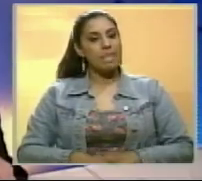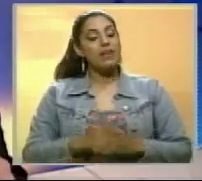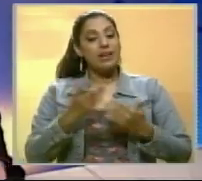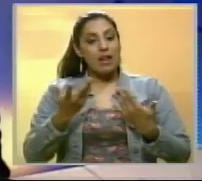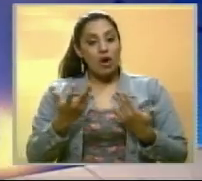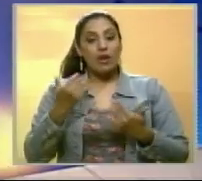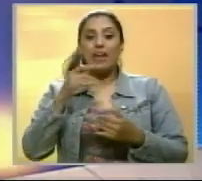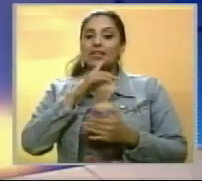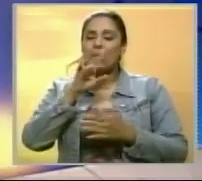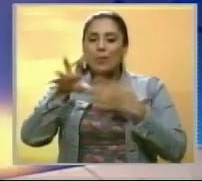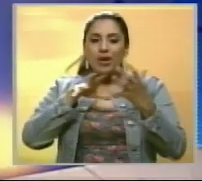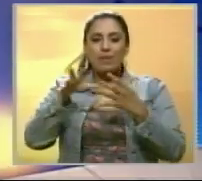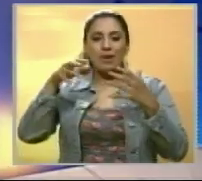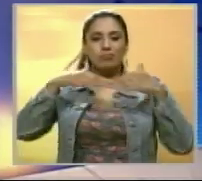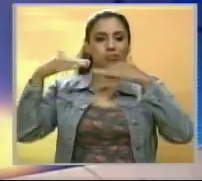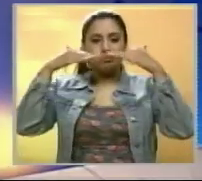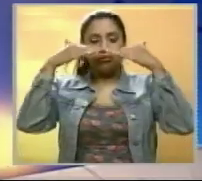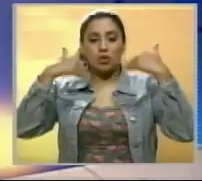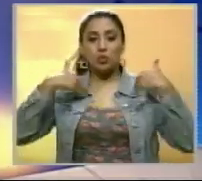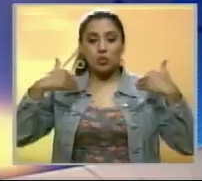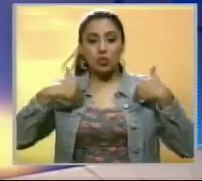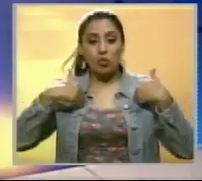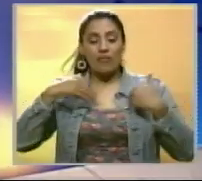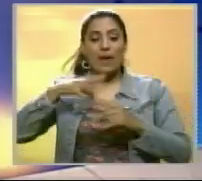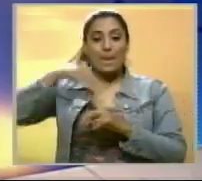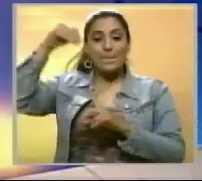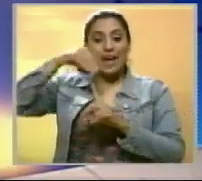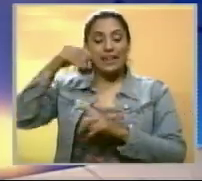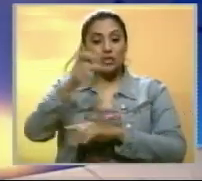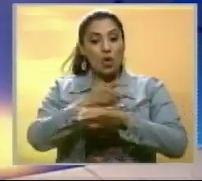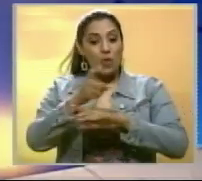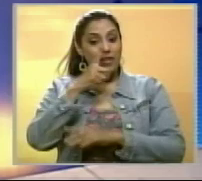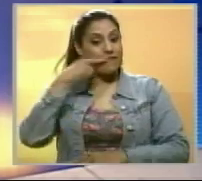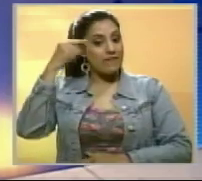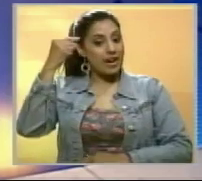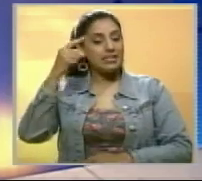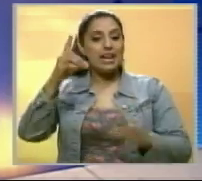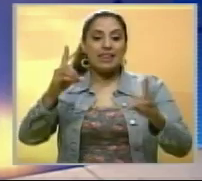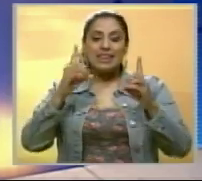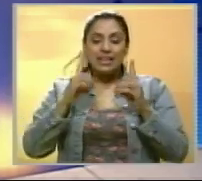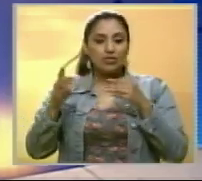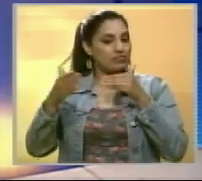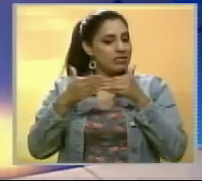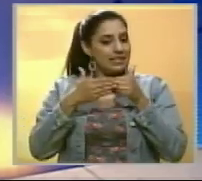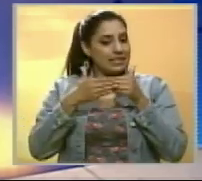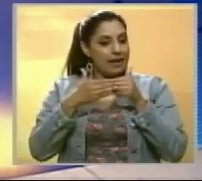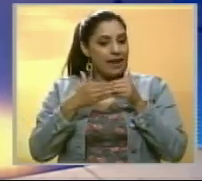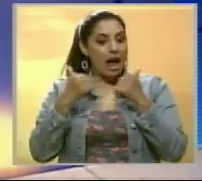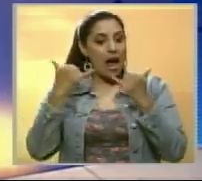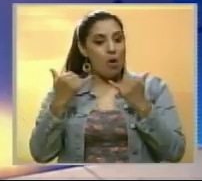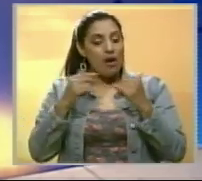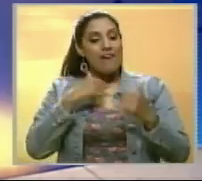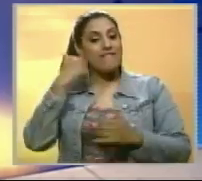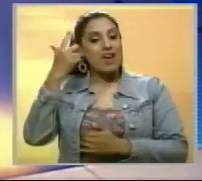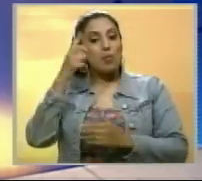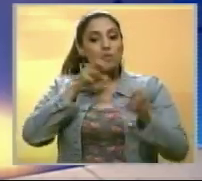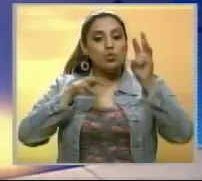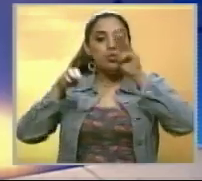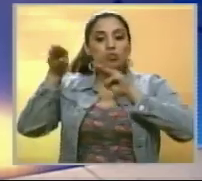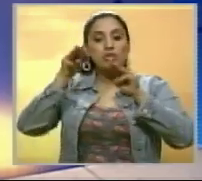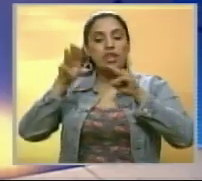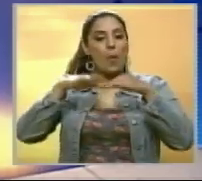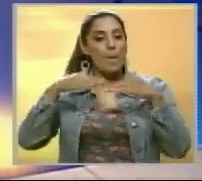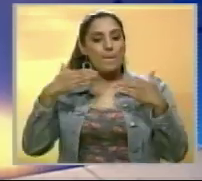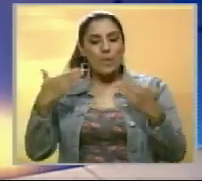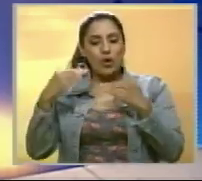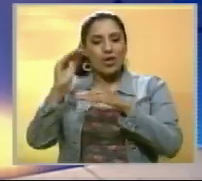Y debido a las inundaciones que afectan la ciudad de París, el gobierno francés ha decidido cerrar temporalmente el famoso Museo Louvre con el